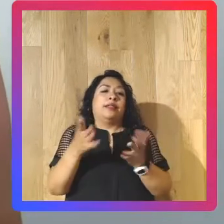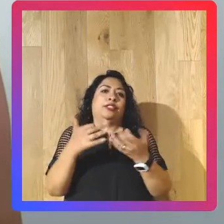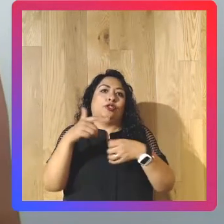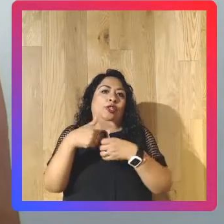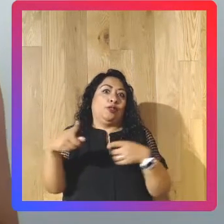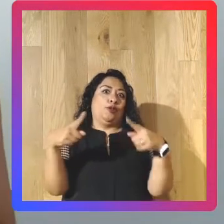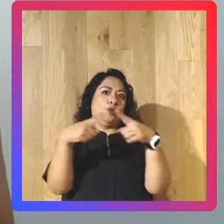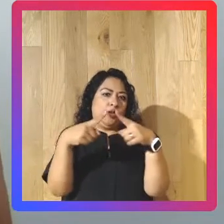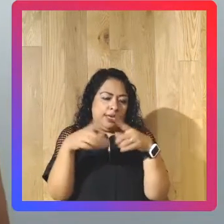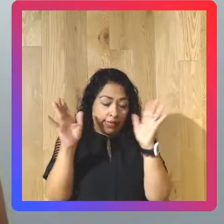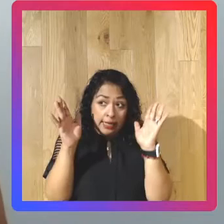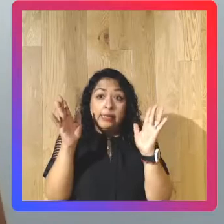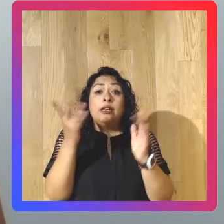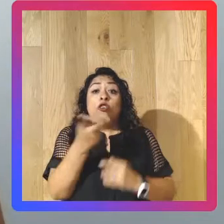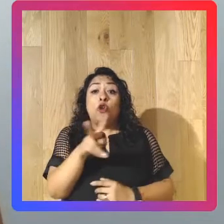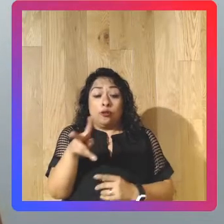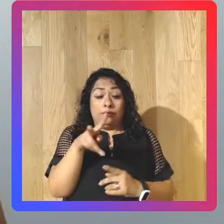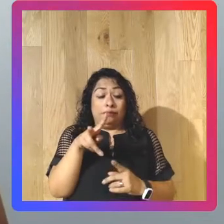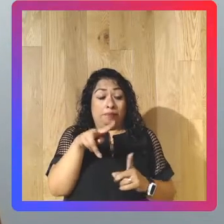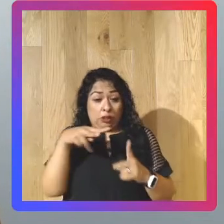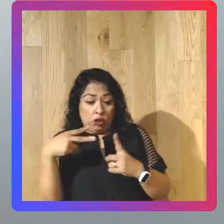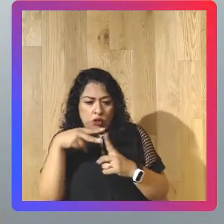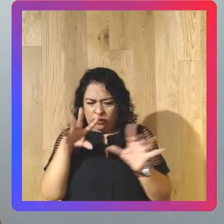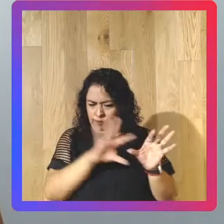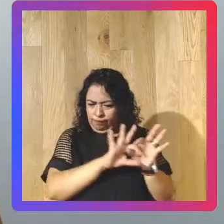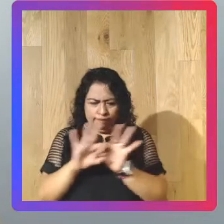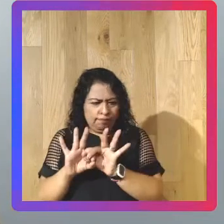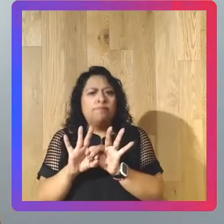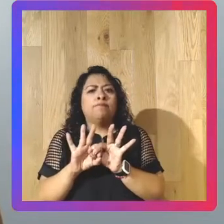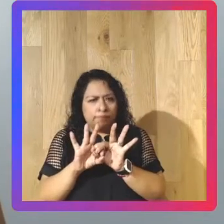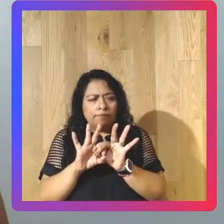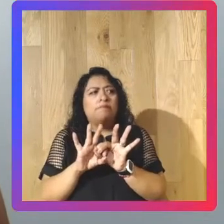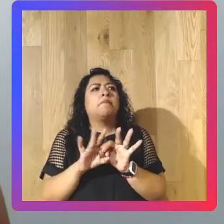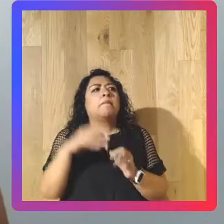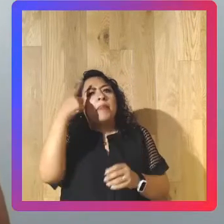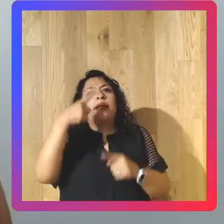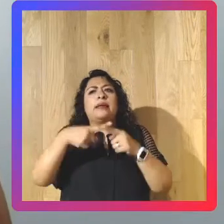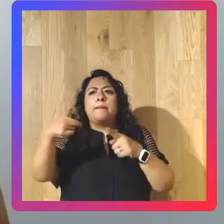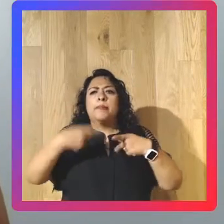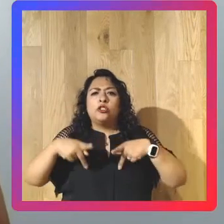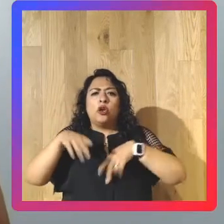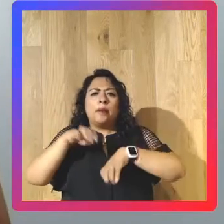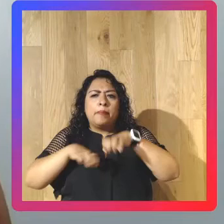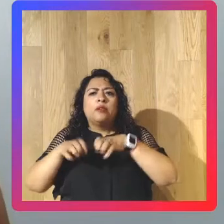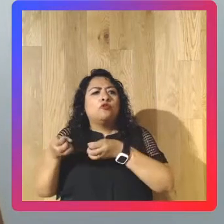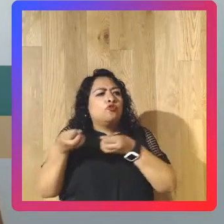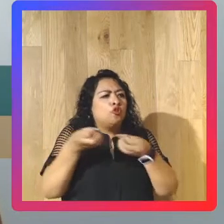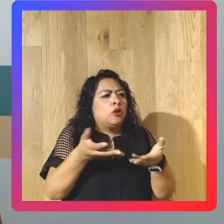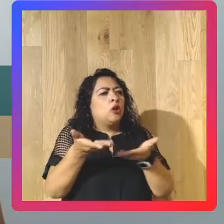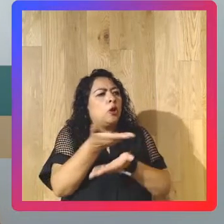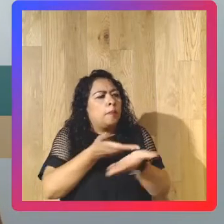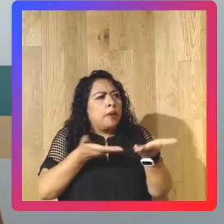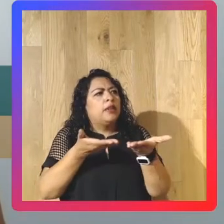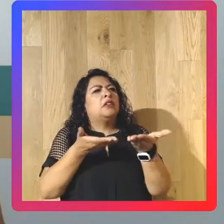de la Iglesia, viviendo ambos aspectos en plena congruencia, uniéndose a los empresarios para contribuir y